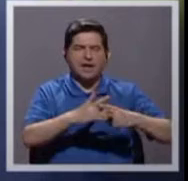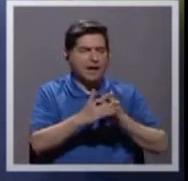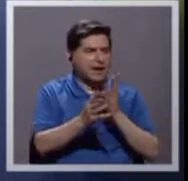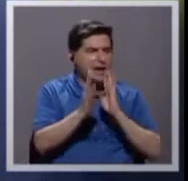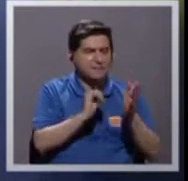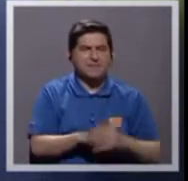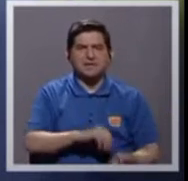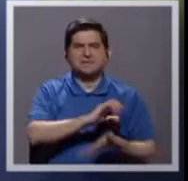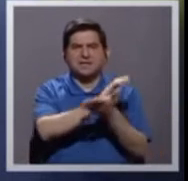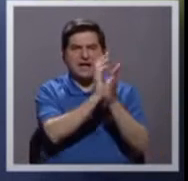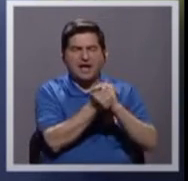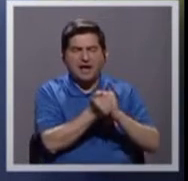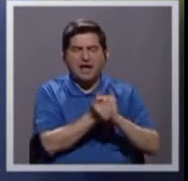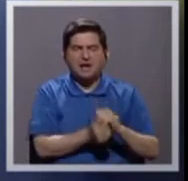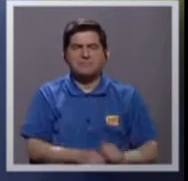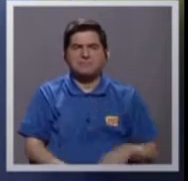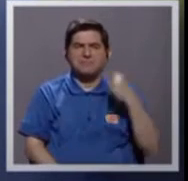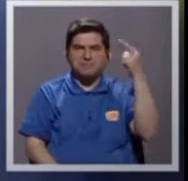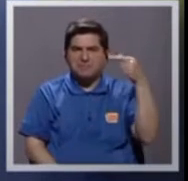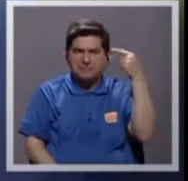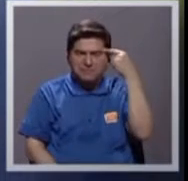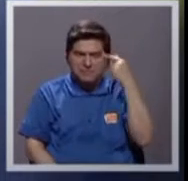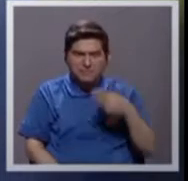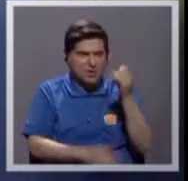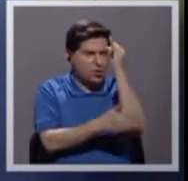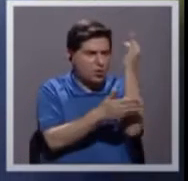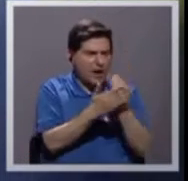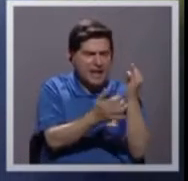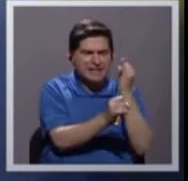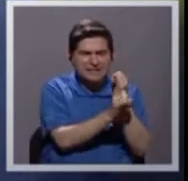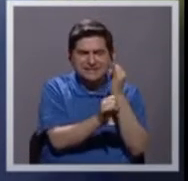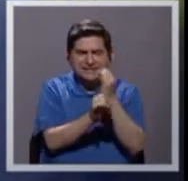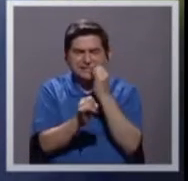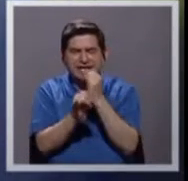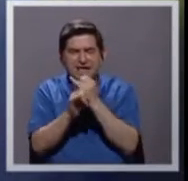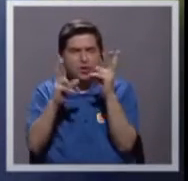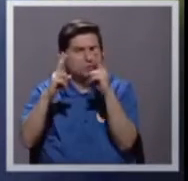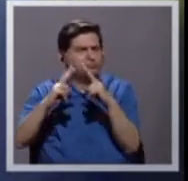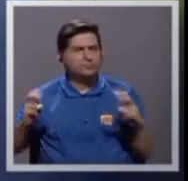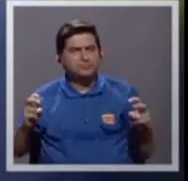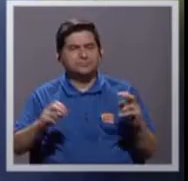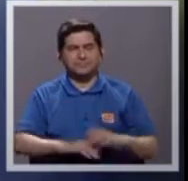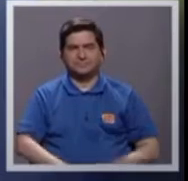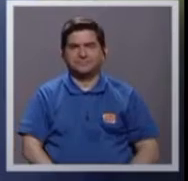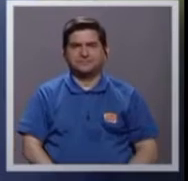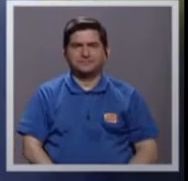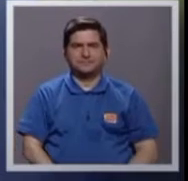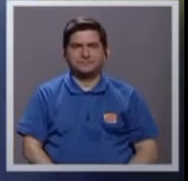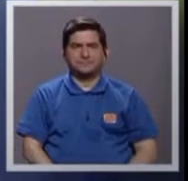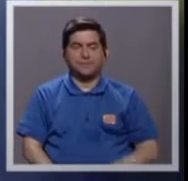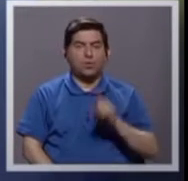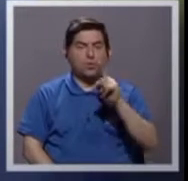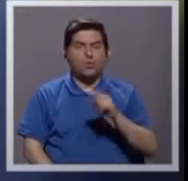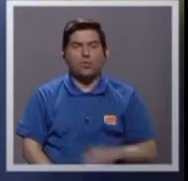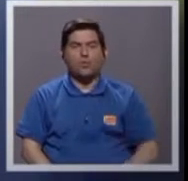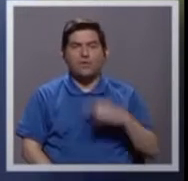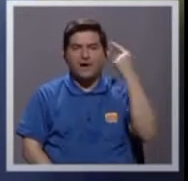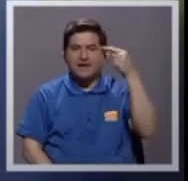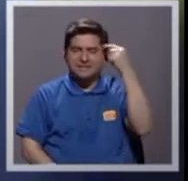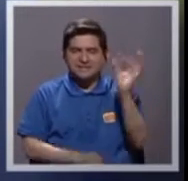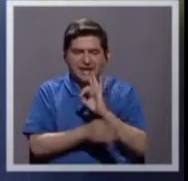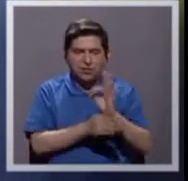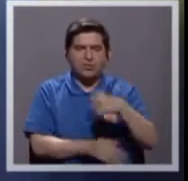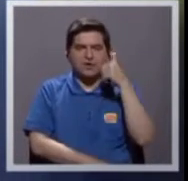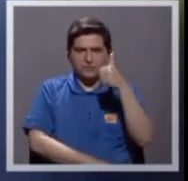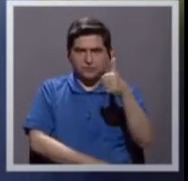hay que reformar el Estado, de que hay que estudiar el diseño institucional del Estado, de que hay que buscar un Estado eficiente,